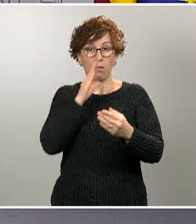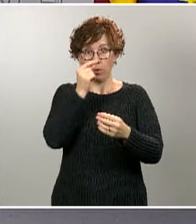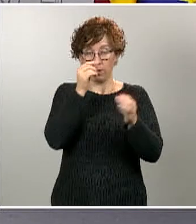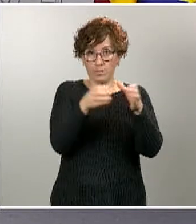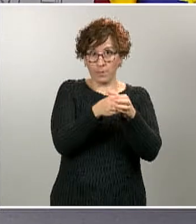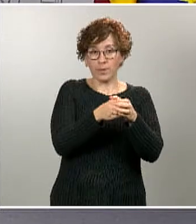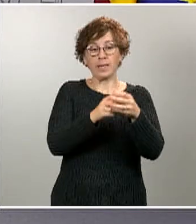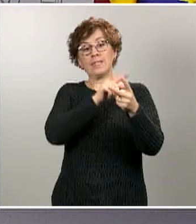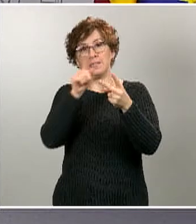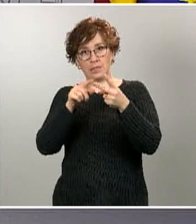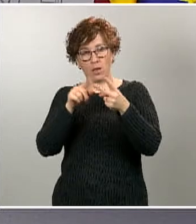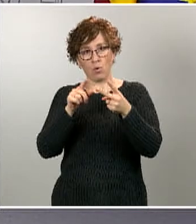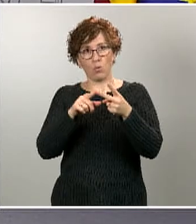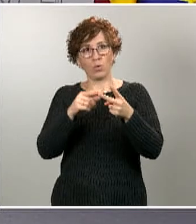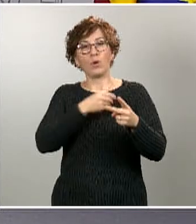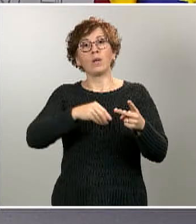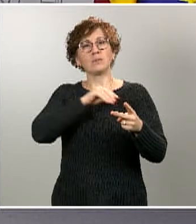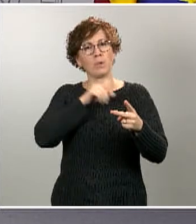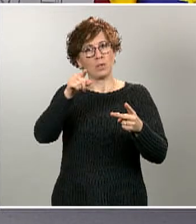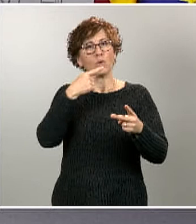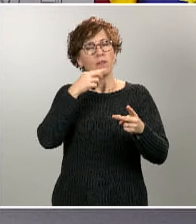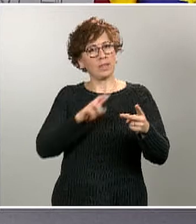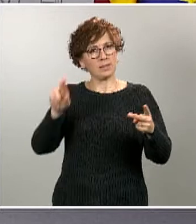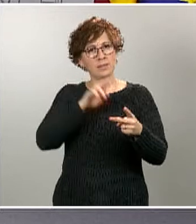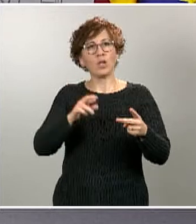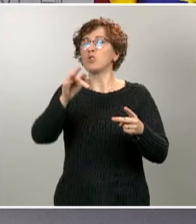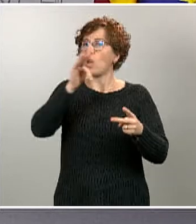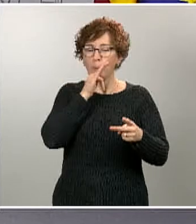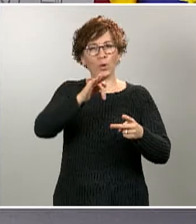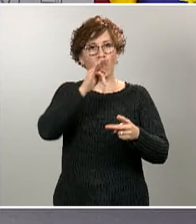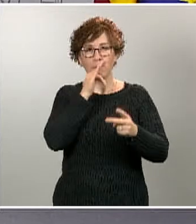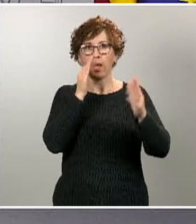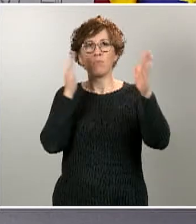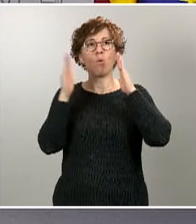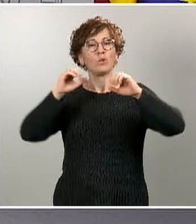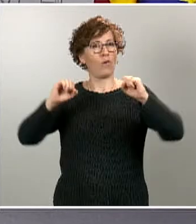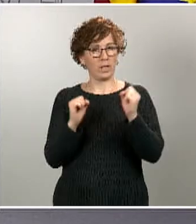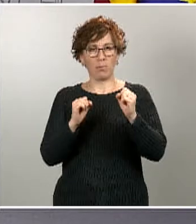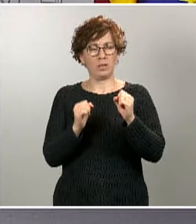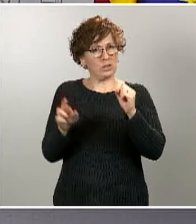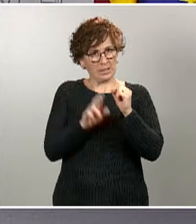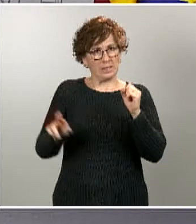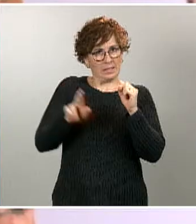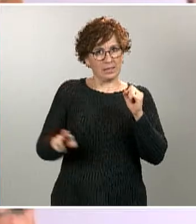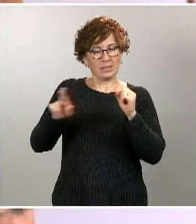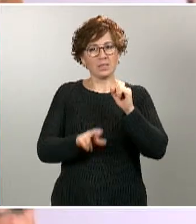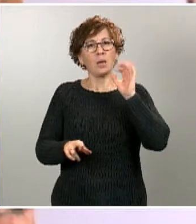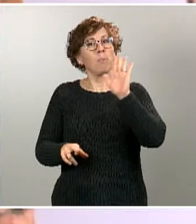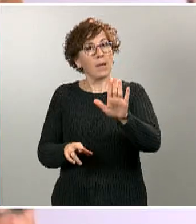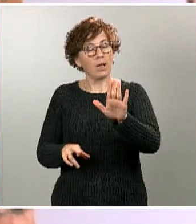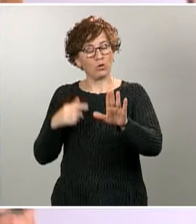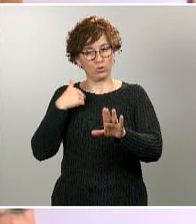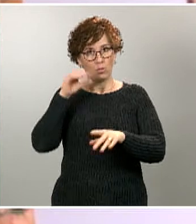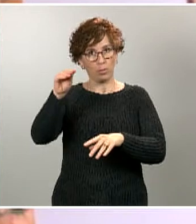España todavía está en una fase de confinamiento, pero ¿qué resultados tendría que arrojar este